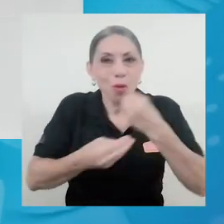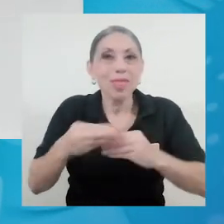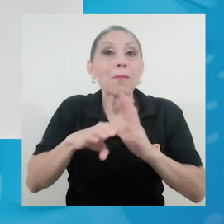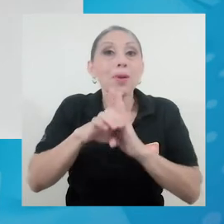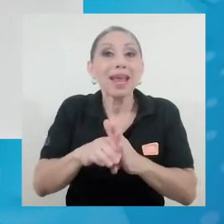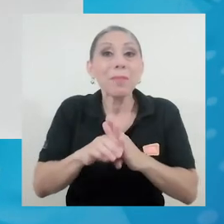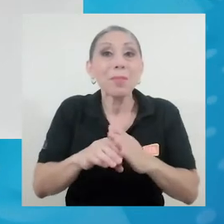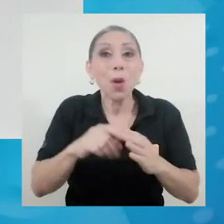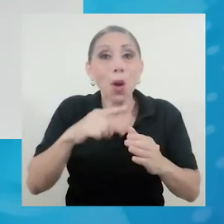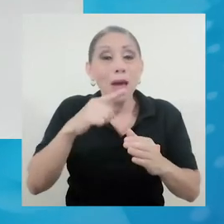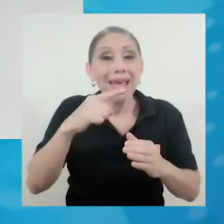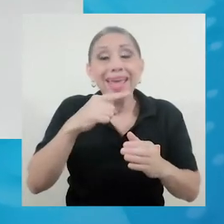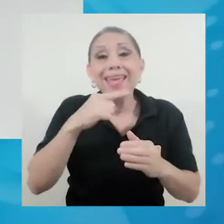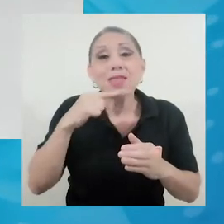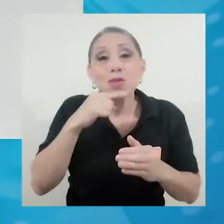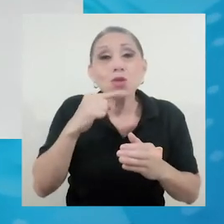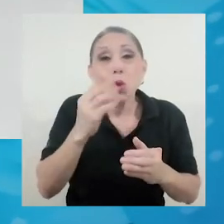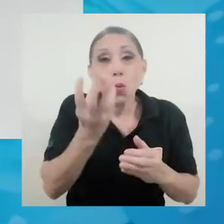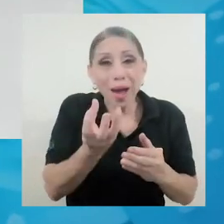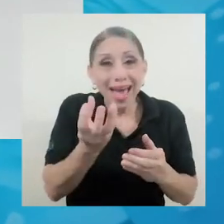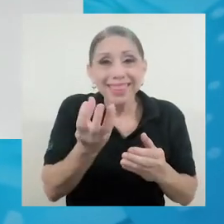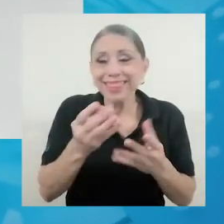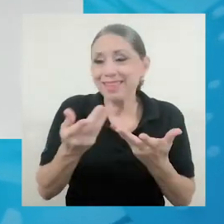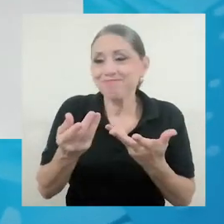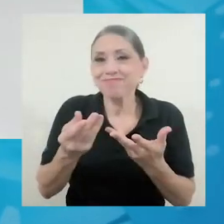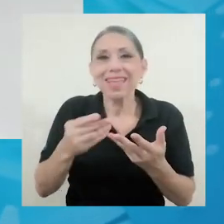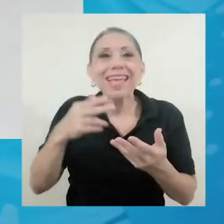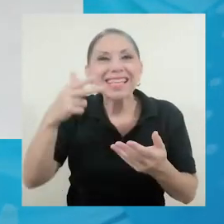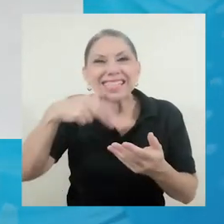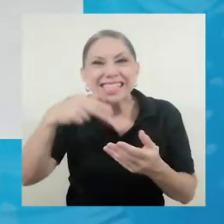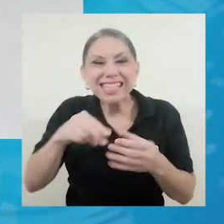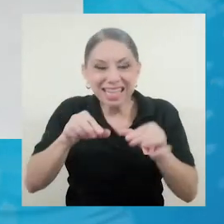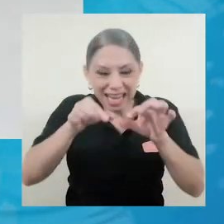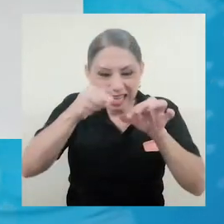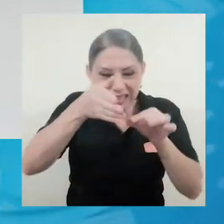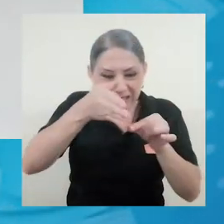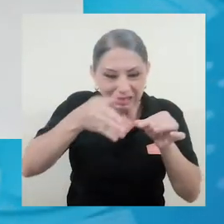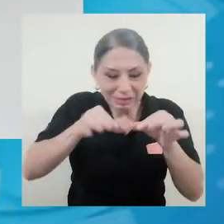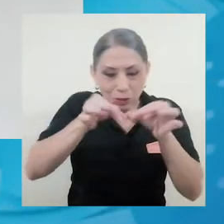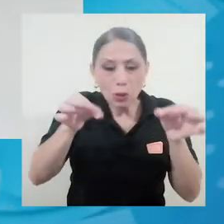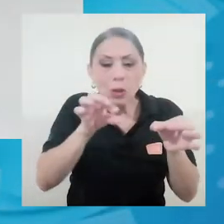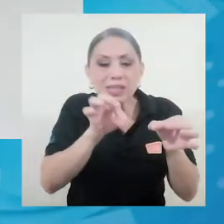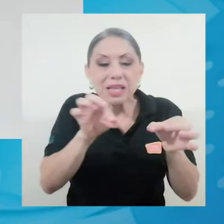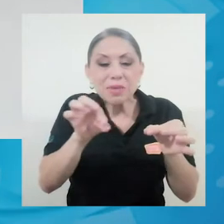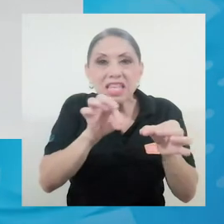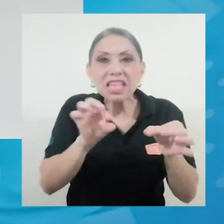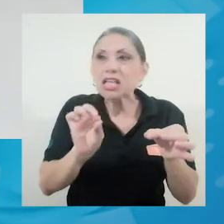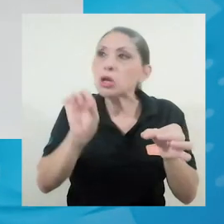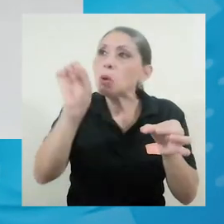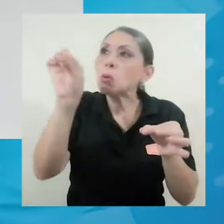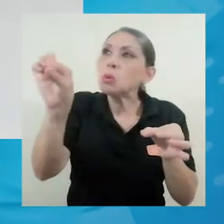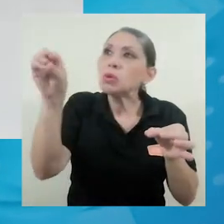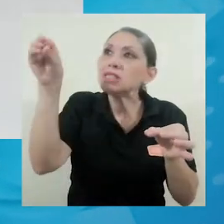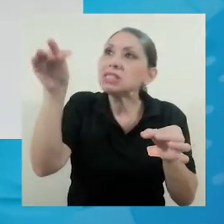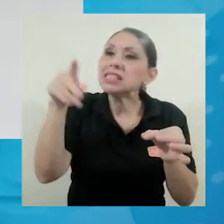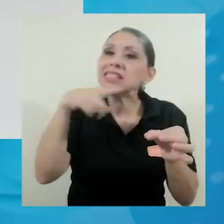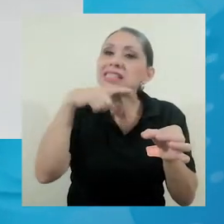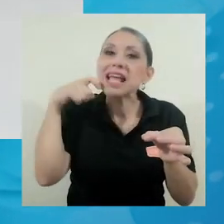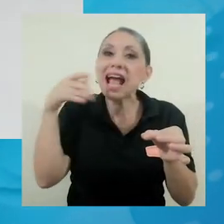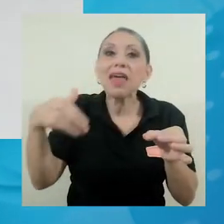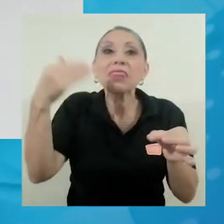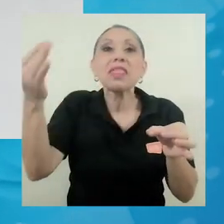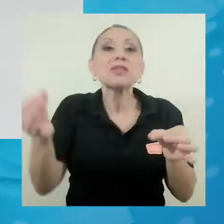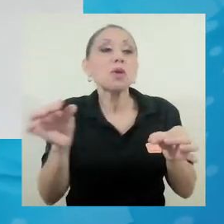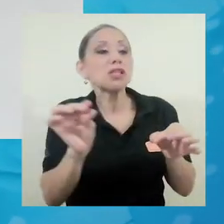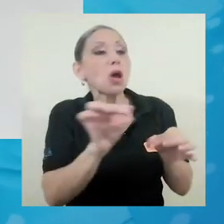del tomate. Apartar unas semillitas, ponerlas a secar un poquito en la ventana, las ponen en tierrita para que germinen, que les